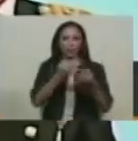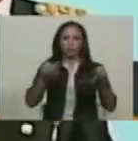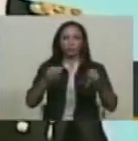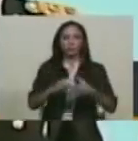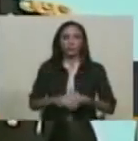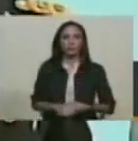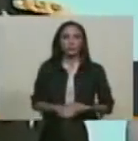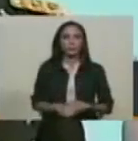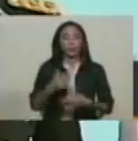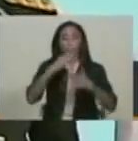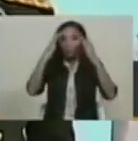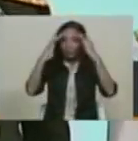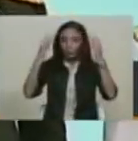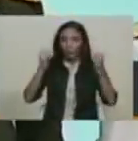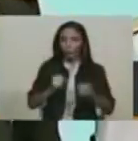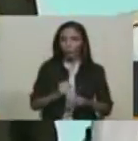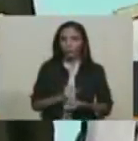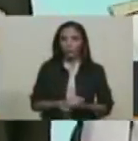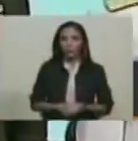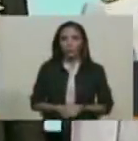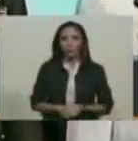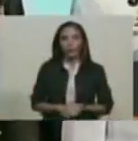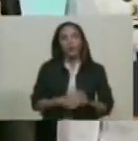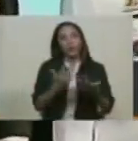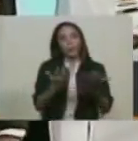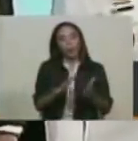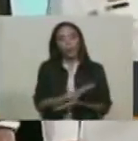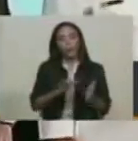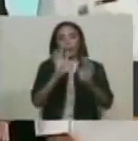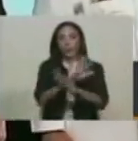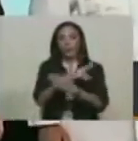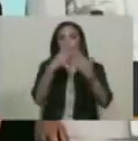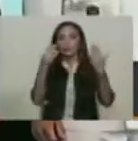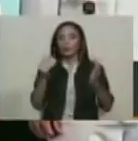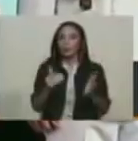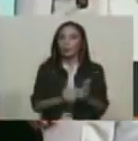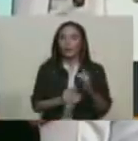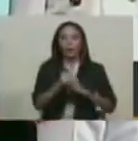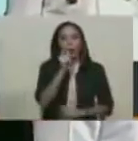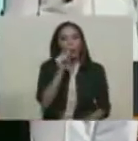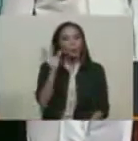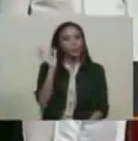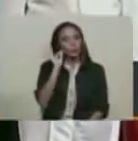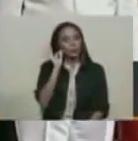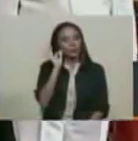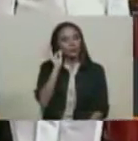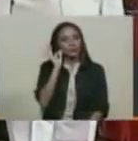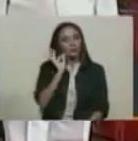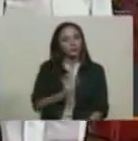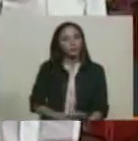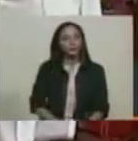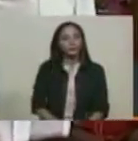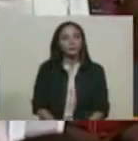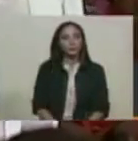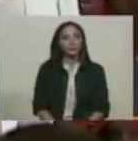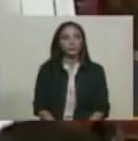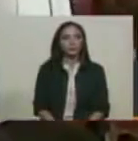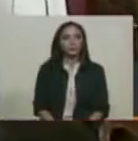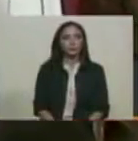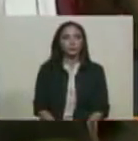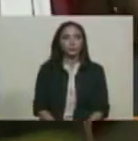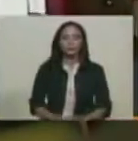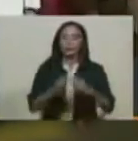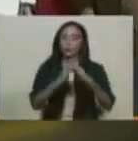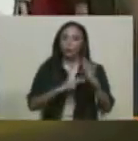la disciplina, el profesionalismo de más de 17.000 hombres y mujeres de nuestra